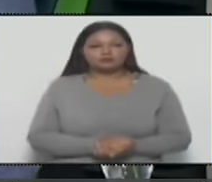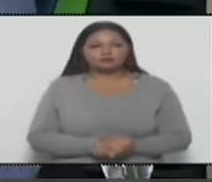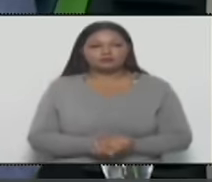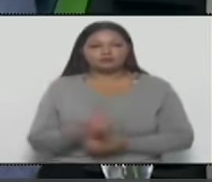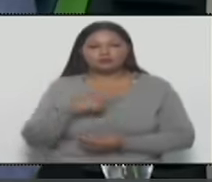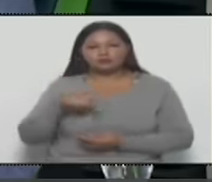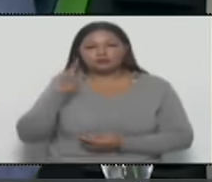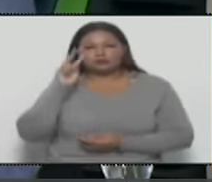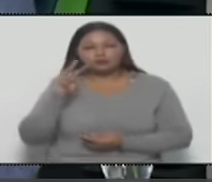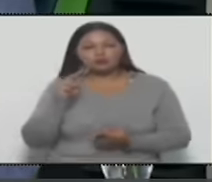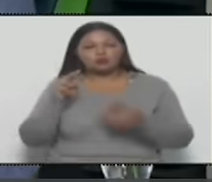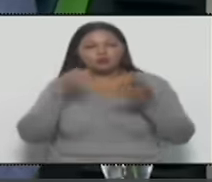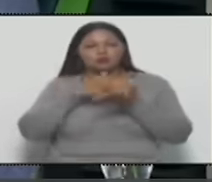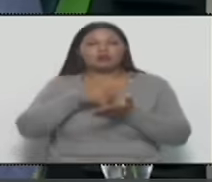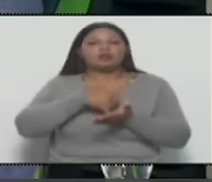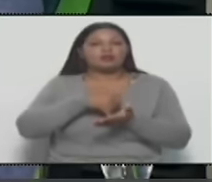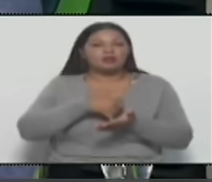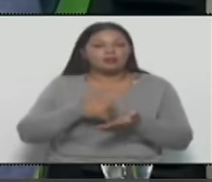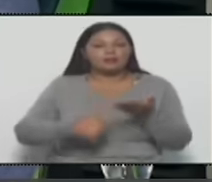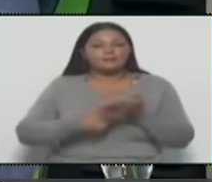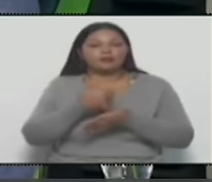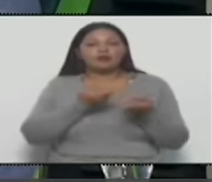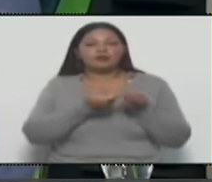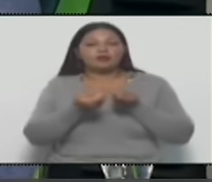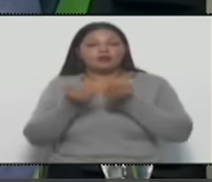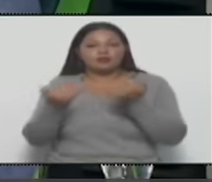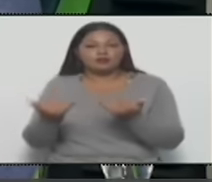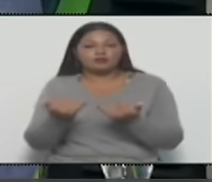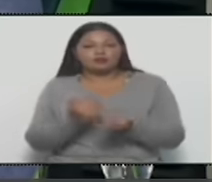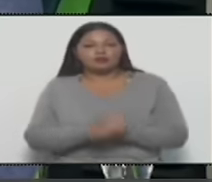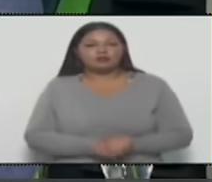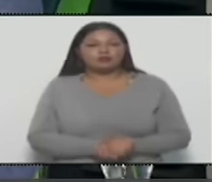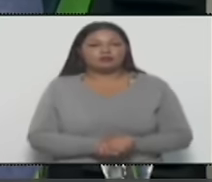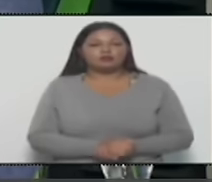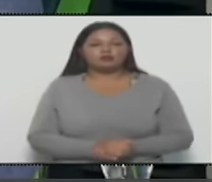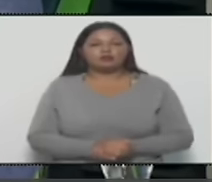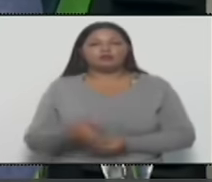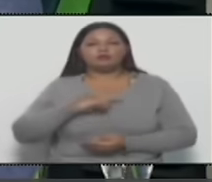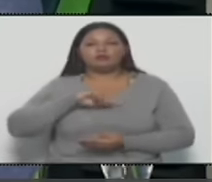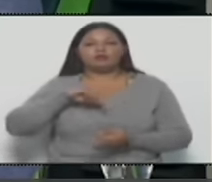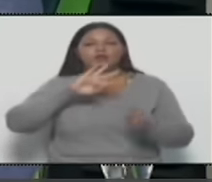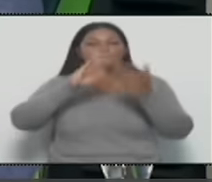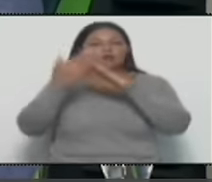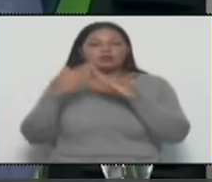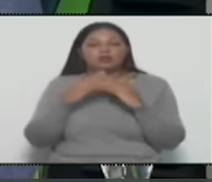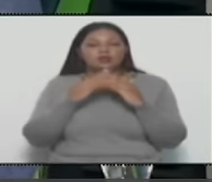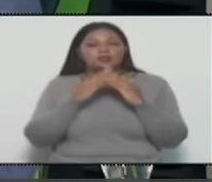existen vulnerabilidades, pero son más controladas, ¿okay? A través de la comunidad de software libre